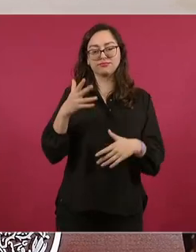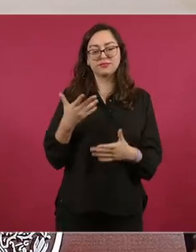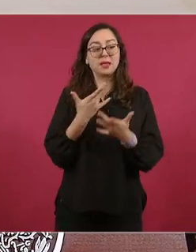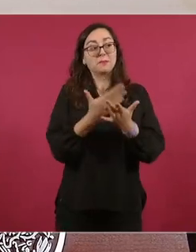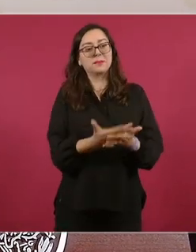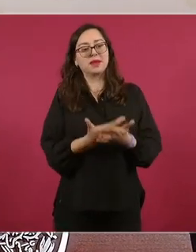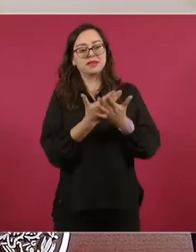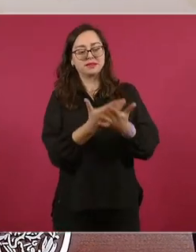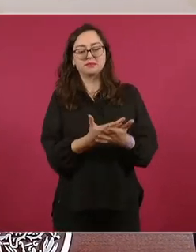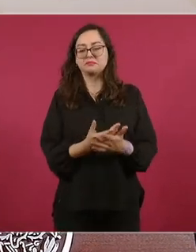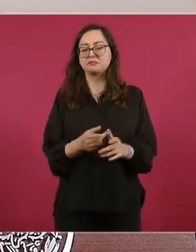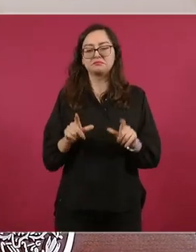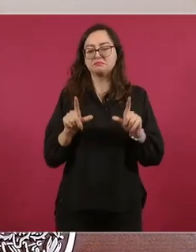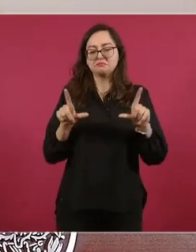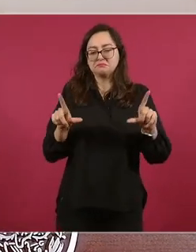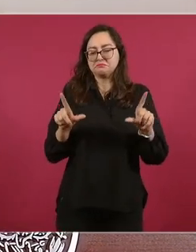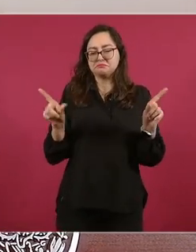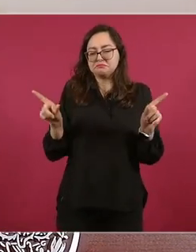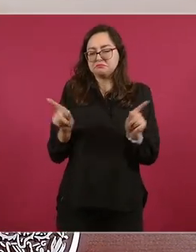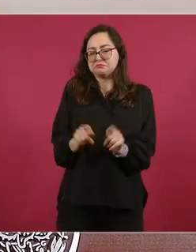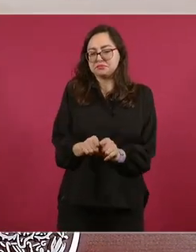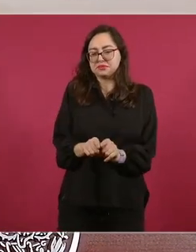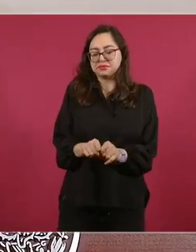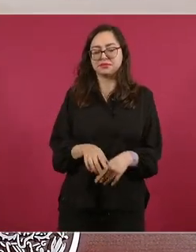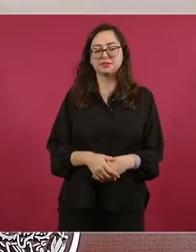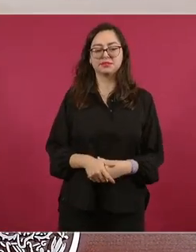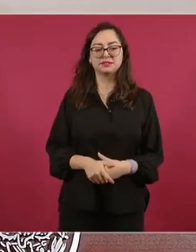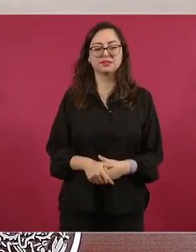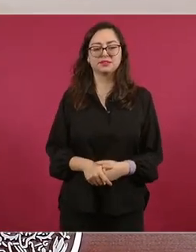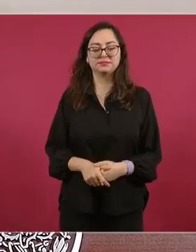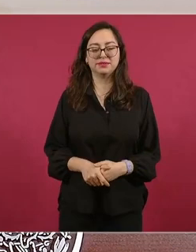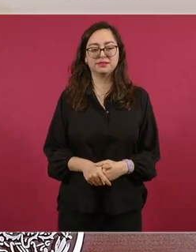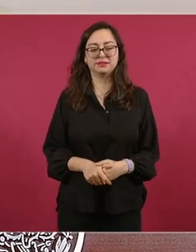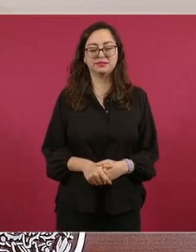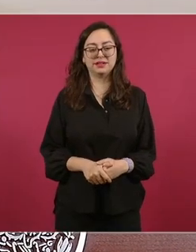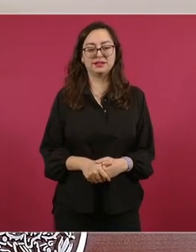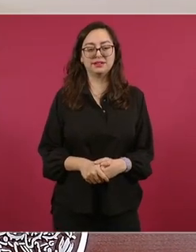Además es una cuartilla, un poquito más.